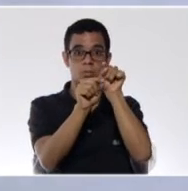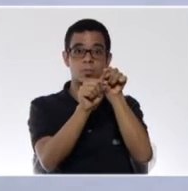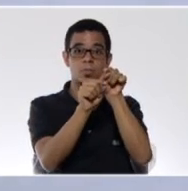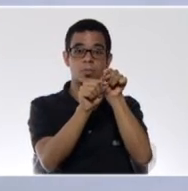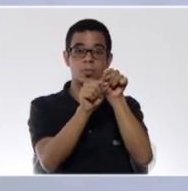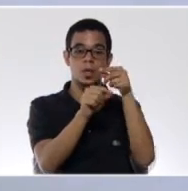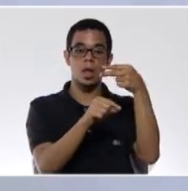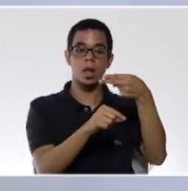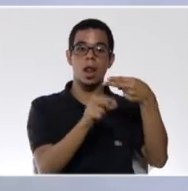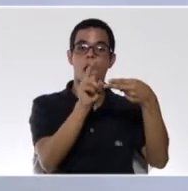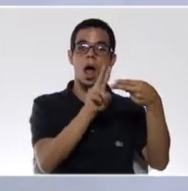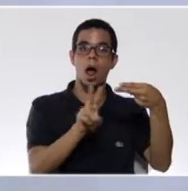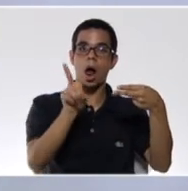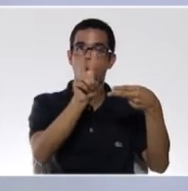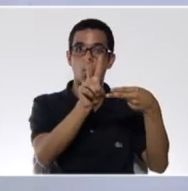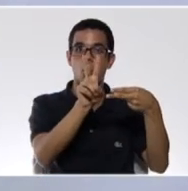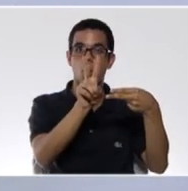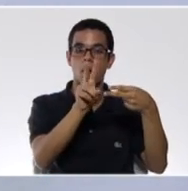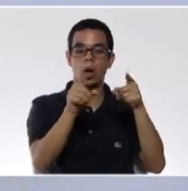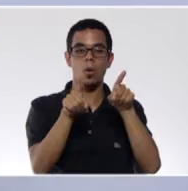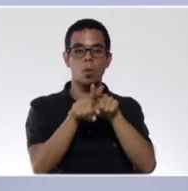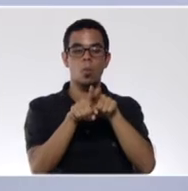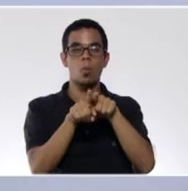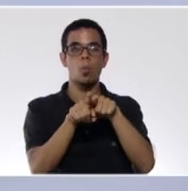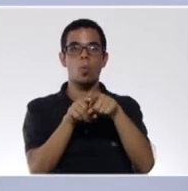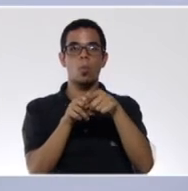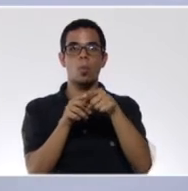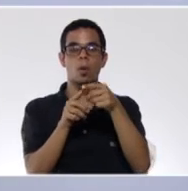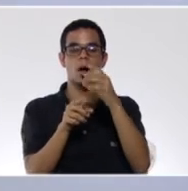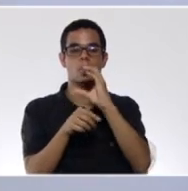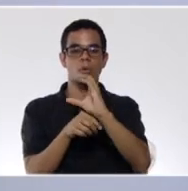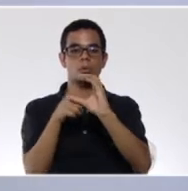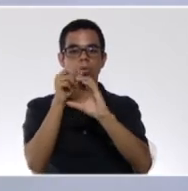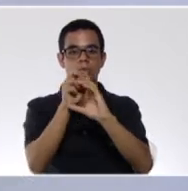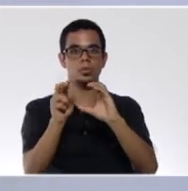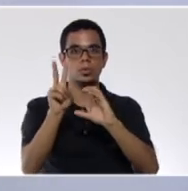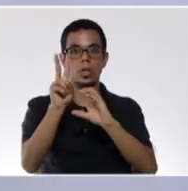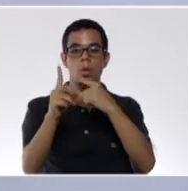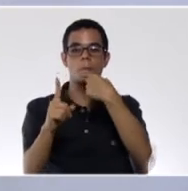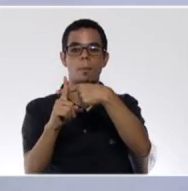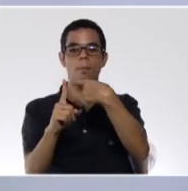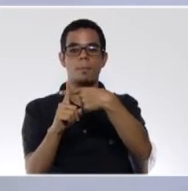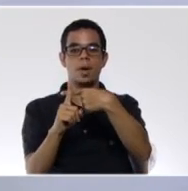la suma de los cuadrados de los catetos.